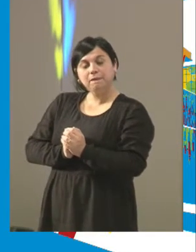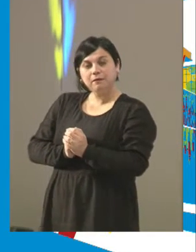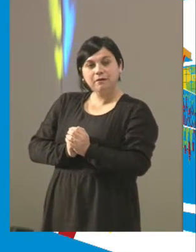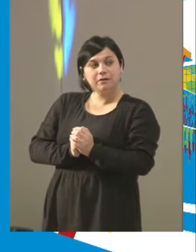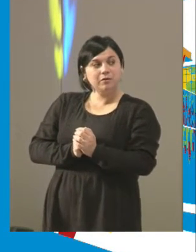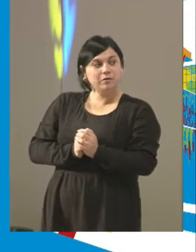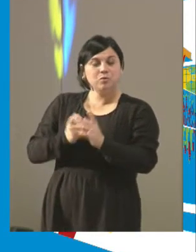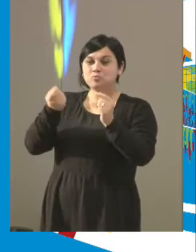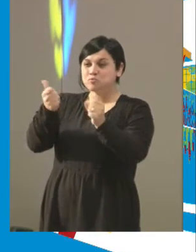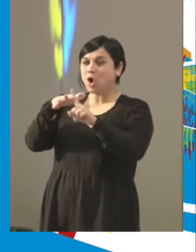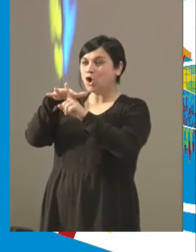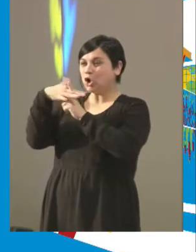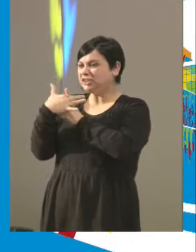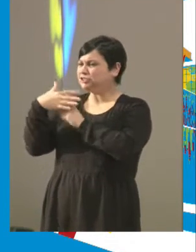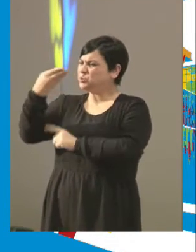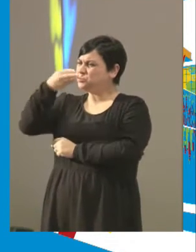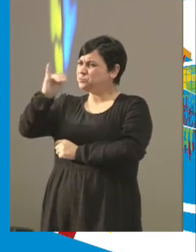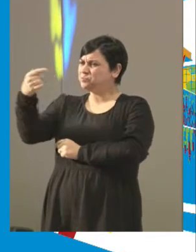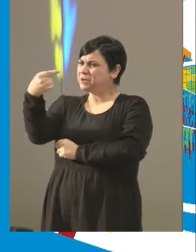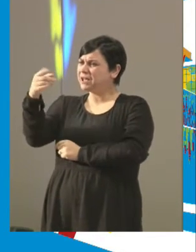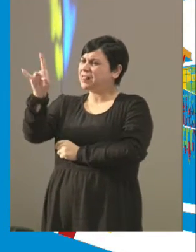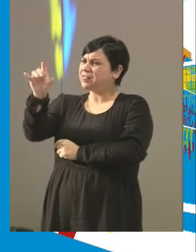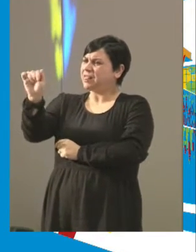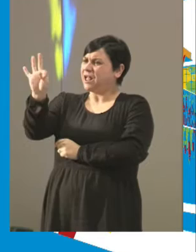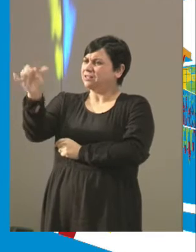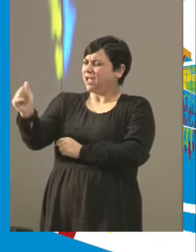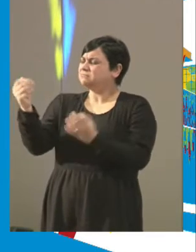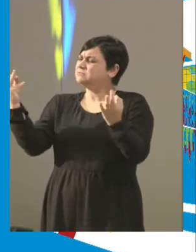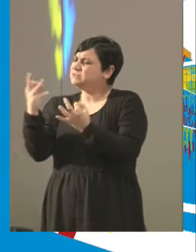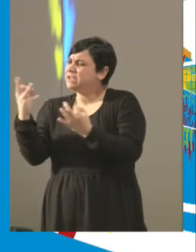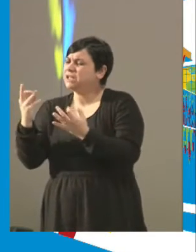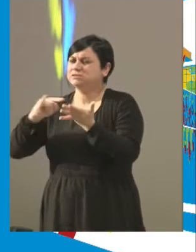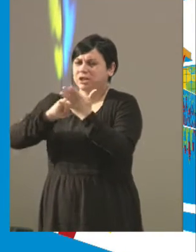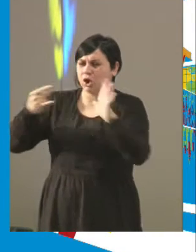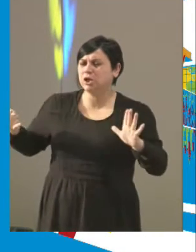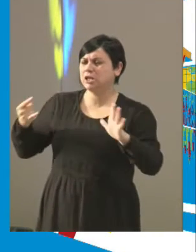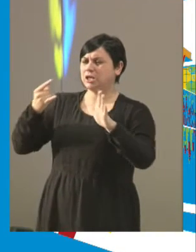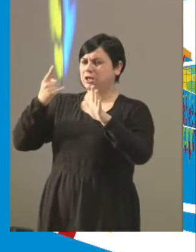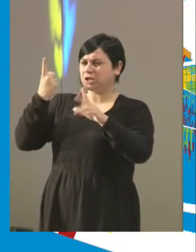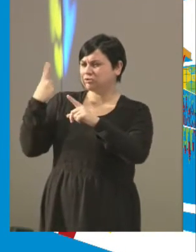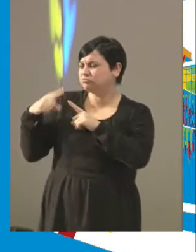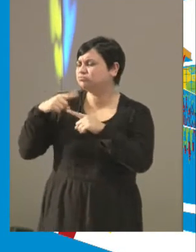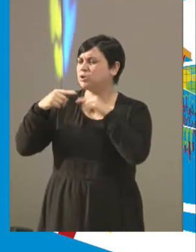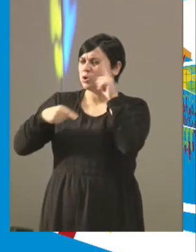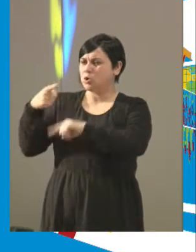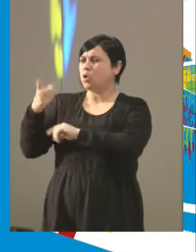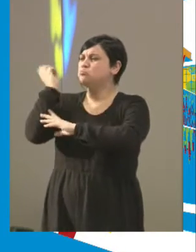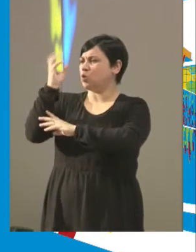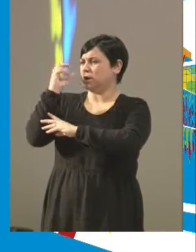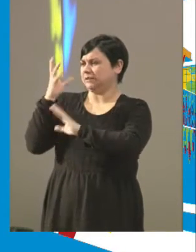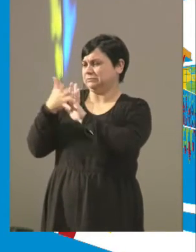Vamos a poner un poco en contexto qué es esto del Big Data, etcétera, etcétera, aparte de una serie de tecnologías, etcétera, que nos contarán luego los